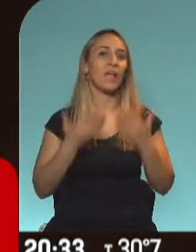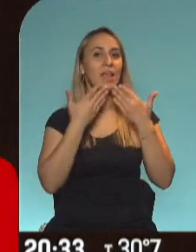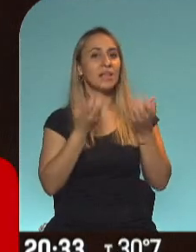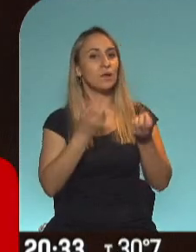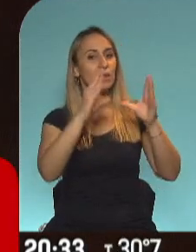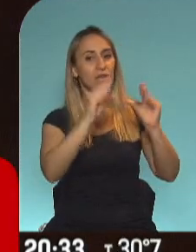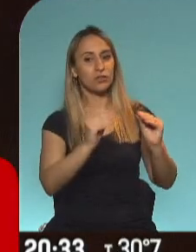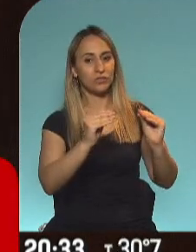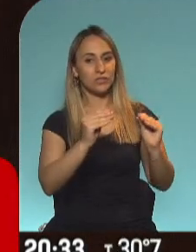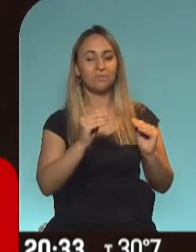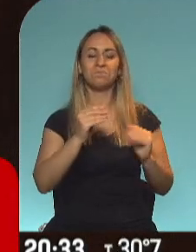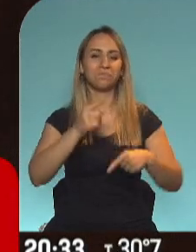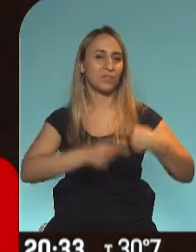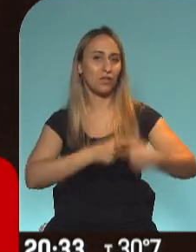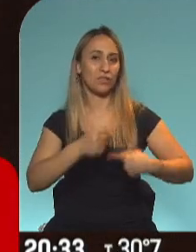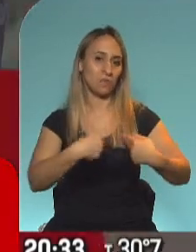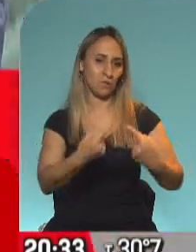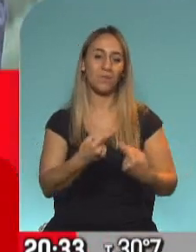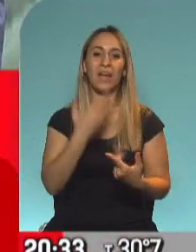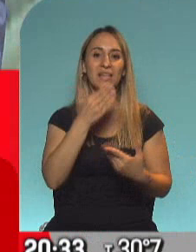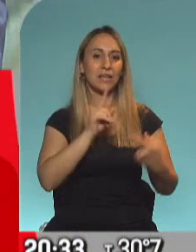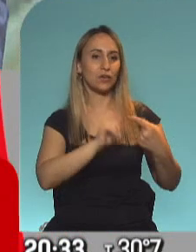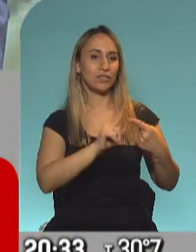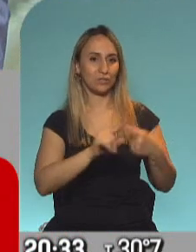noches, la seguiremos. Muchas gracias por el contacto.